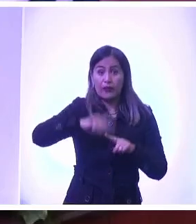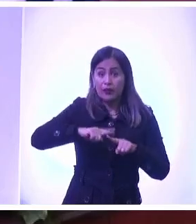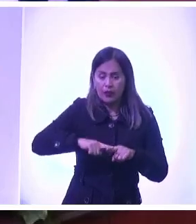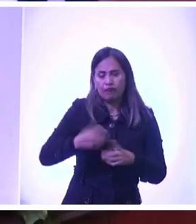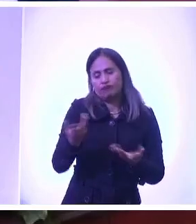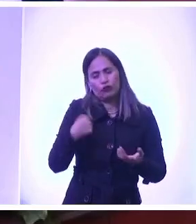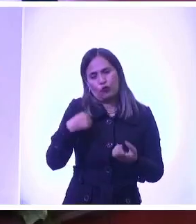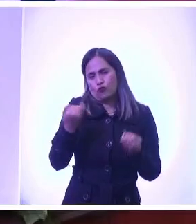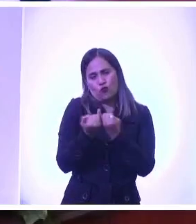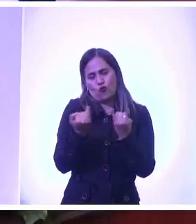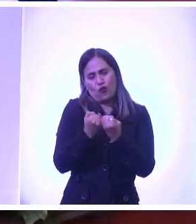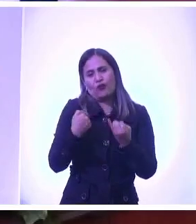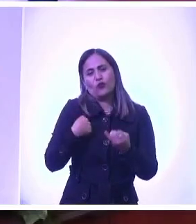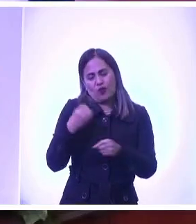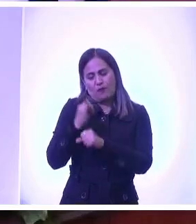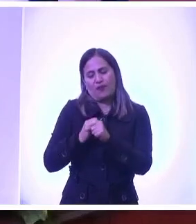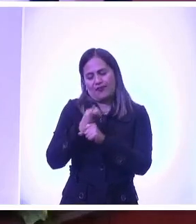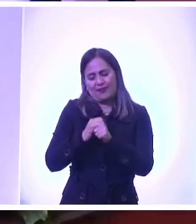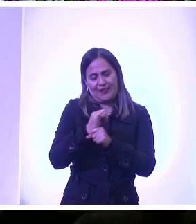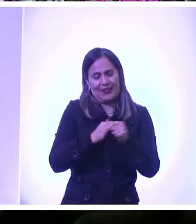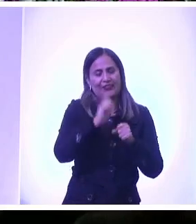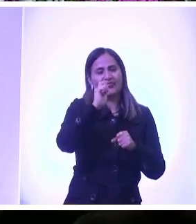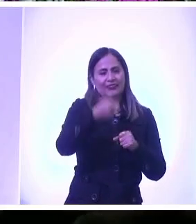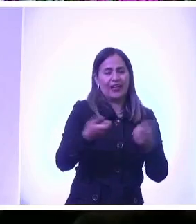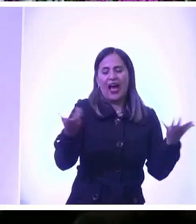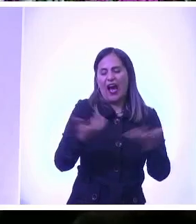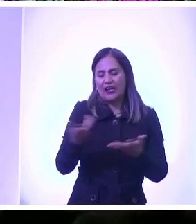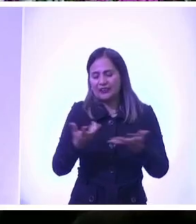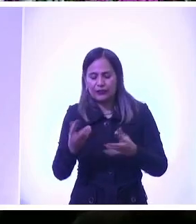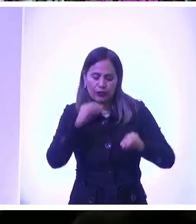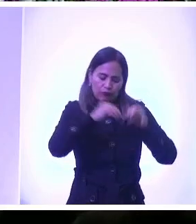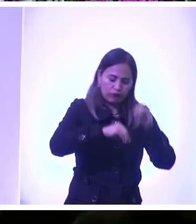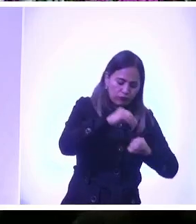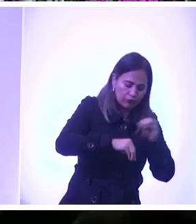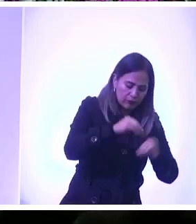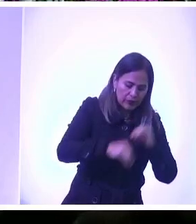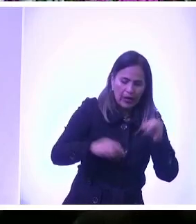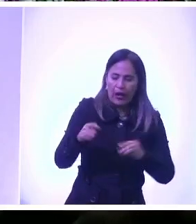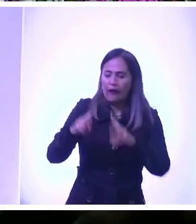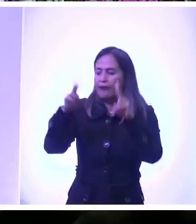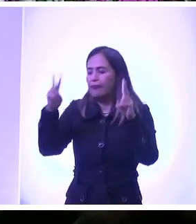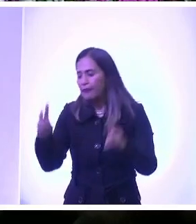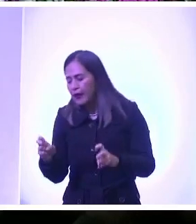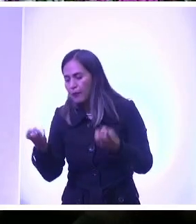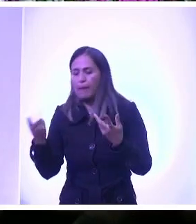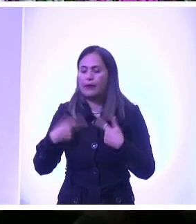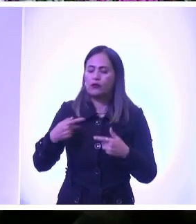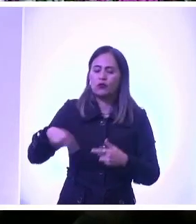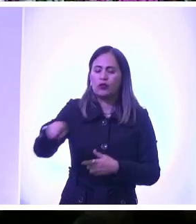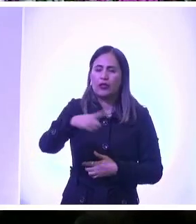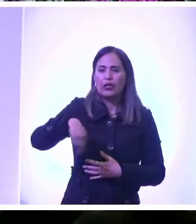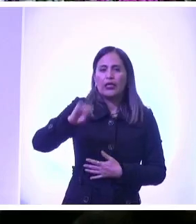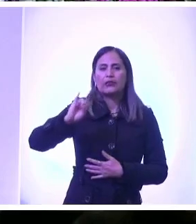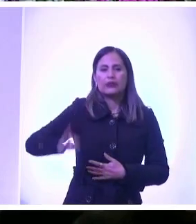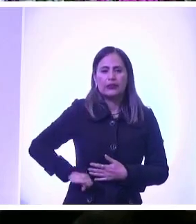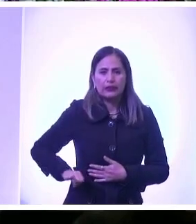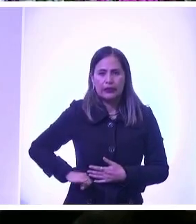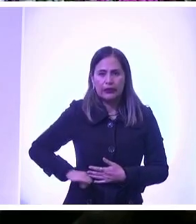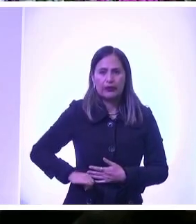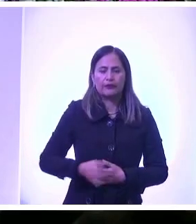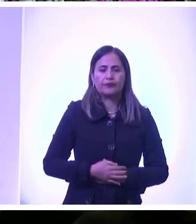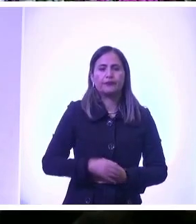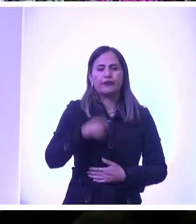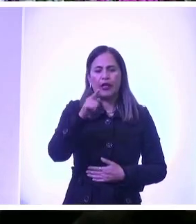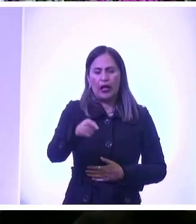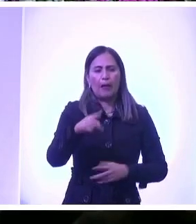que investigar es implementar acciones tendientes a dar soluciones a temas de interés público en este ejercicio en particular